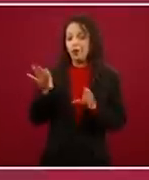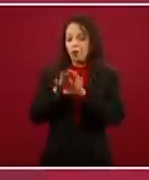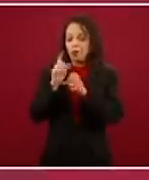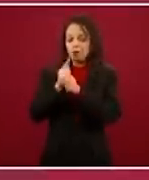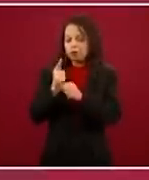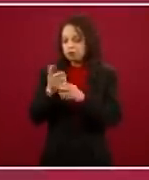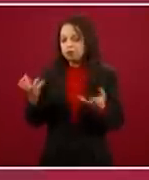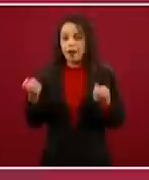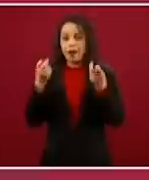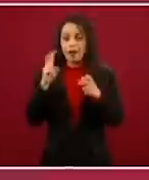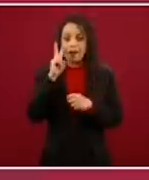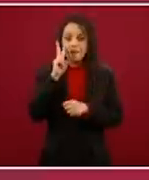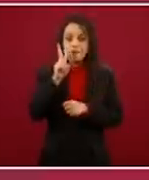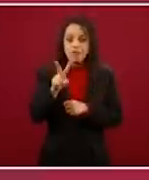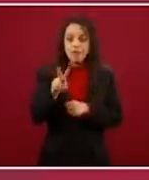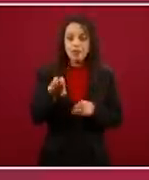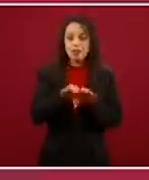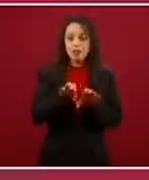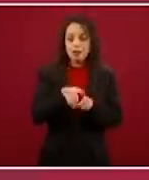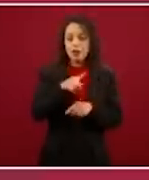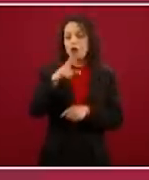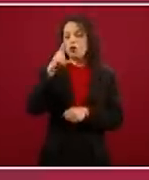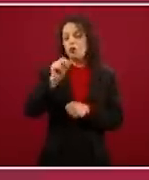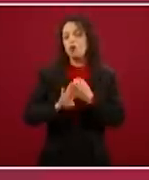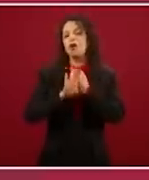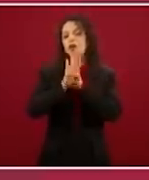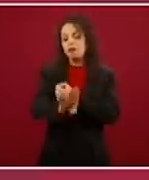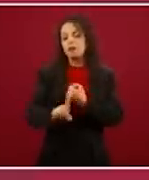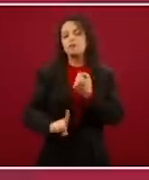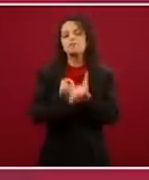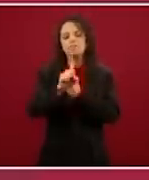Entonces, estamos buscando que no haya violencia,